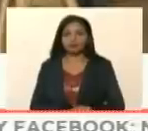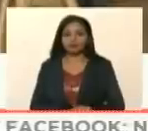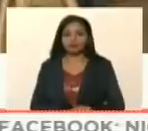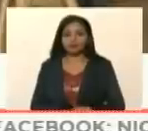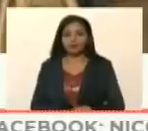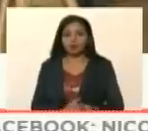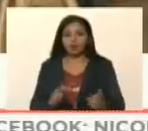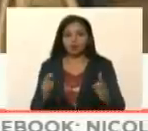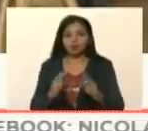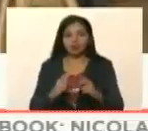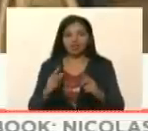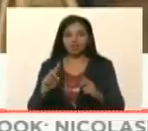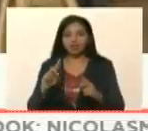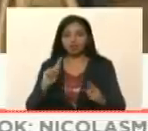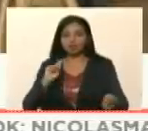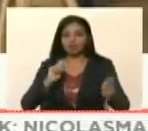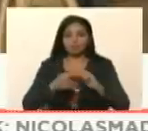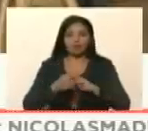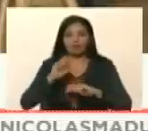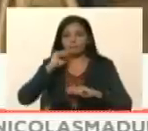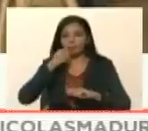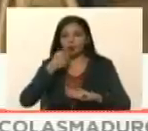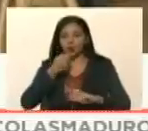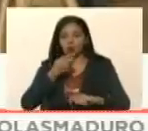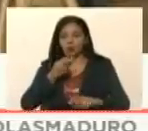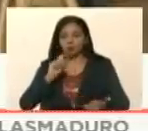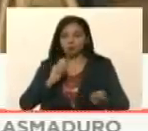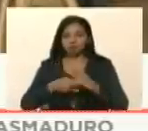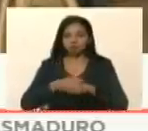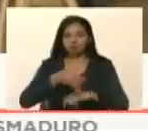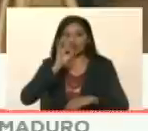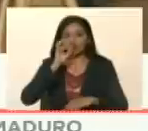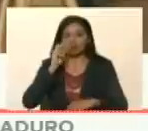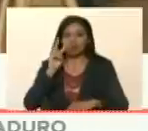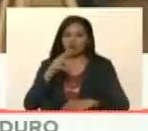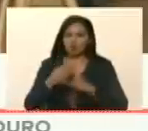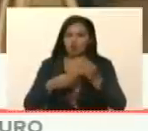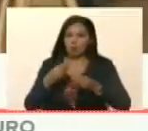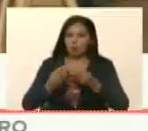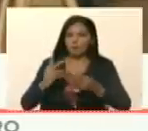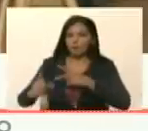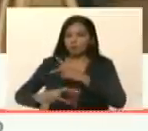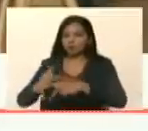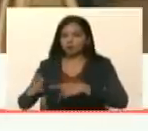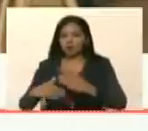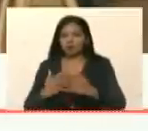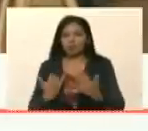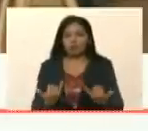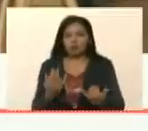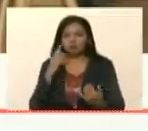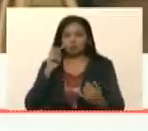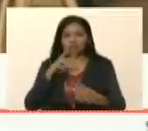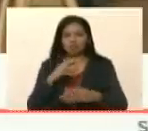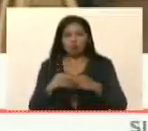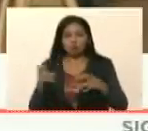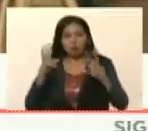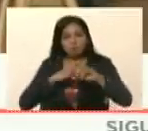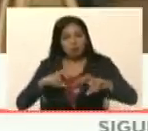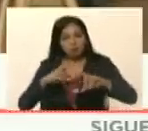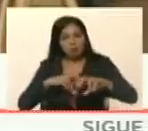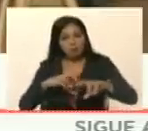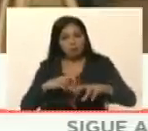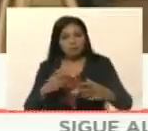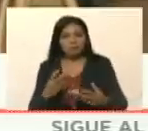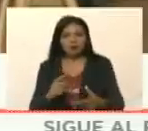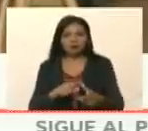Pasamos del pollo al cafecito. Vamos a ver cómo está esta unidad productiva para someterla a inspección